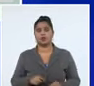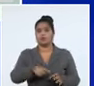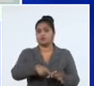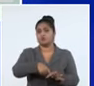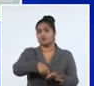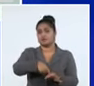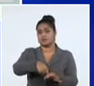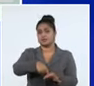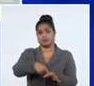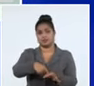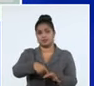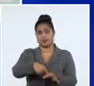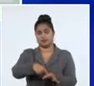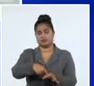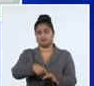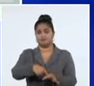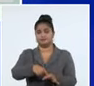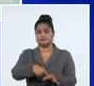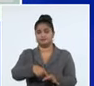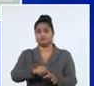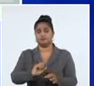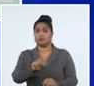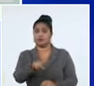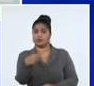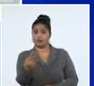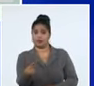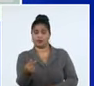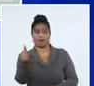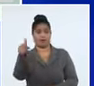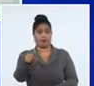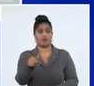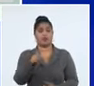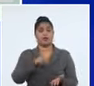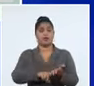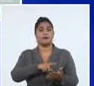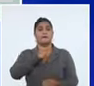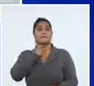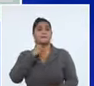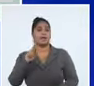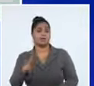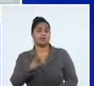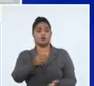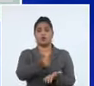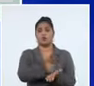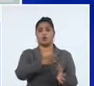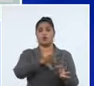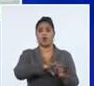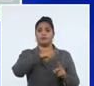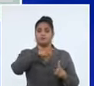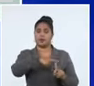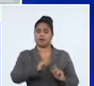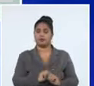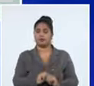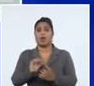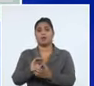y la de la juventud. Le sigue Hawái Grande, Perico, Guantánamo, Manuel Tames y